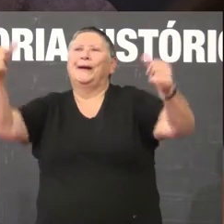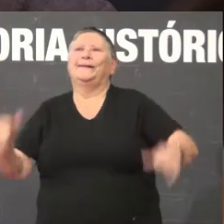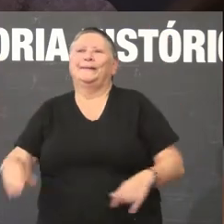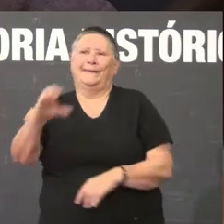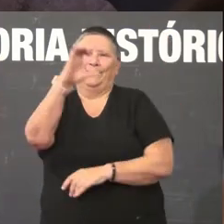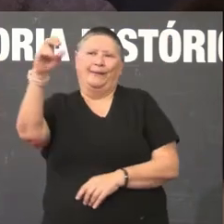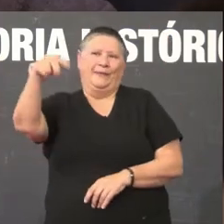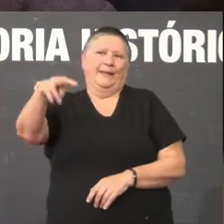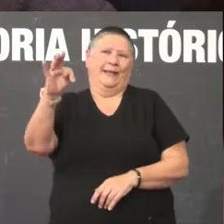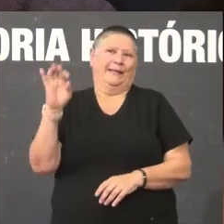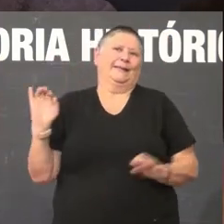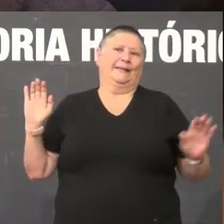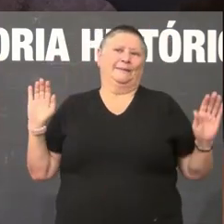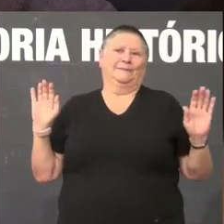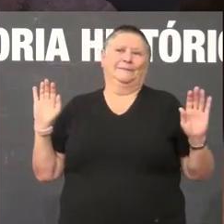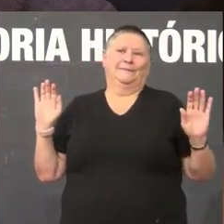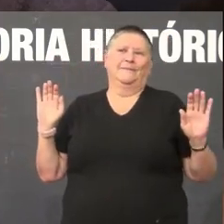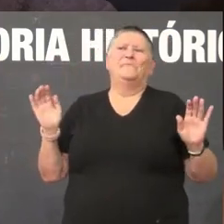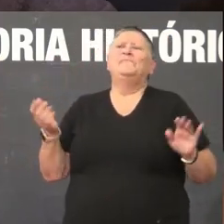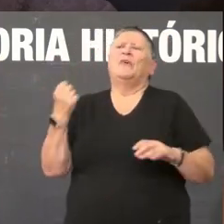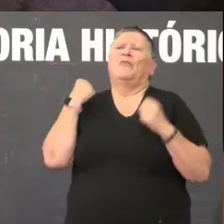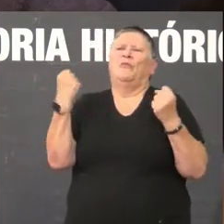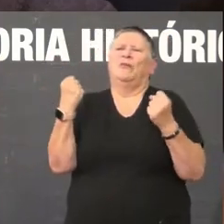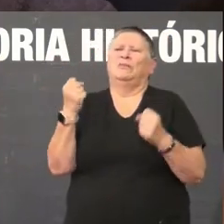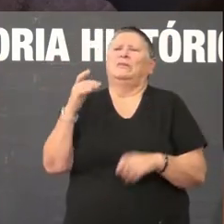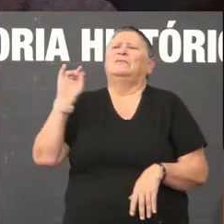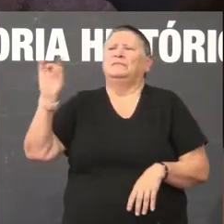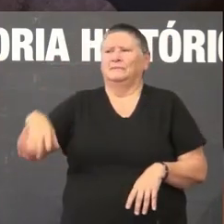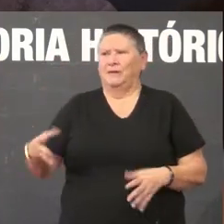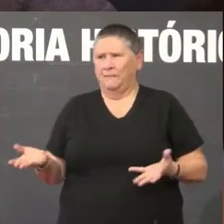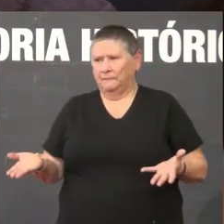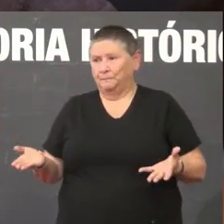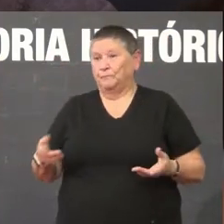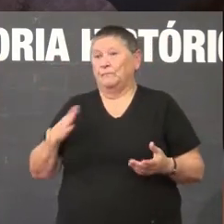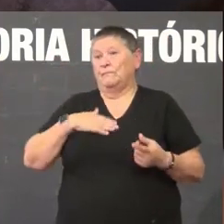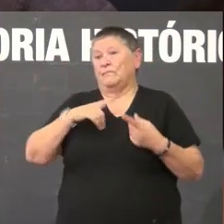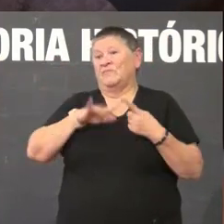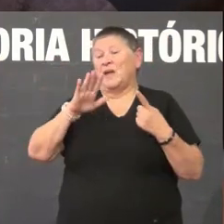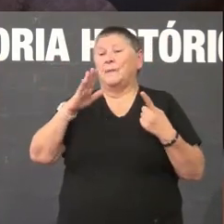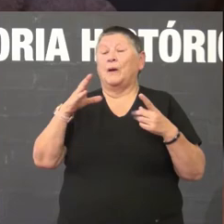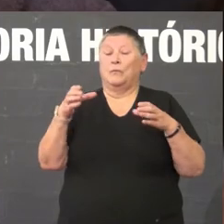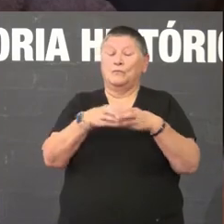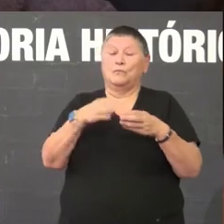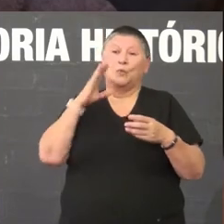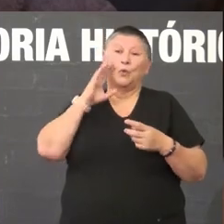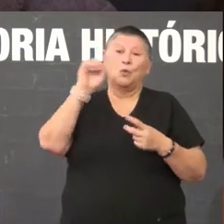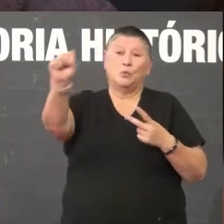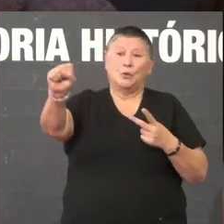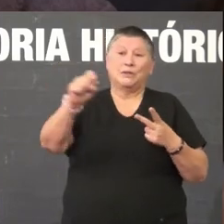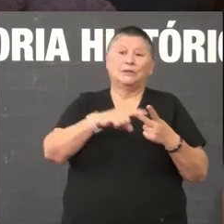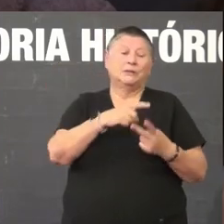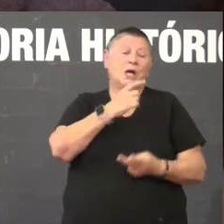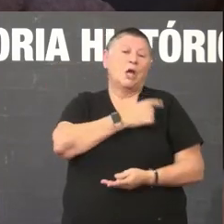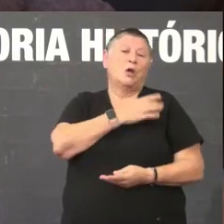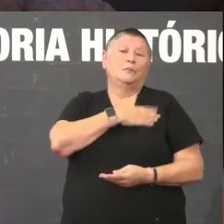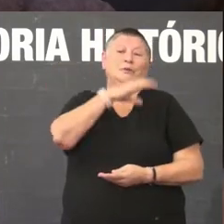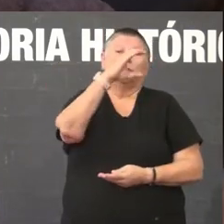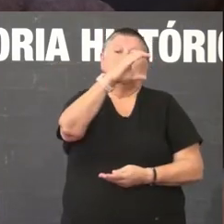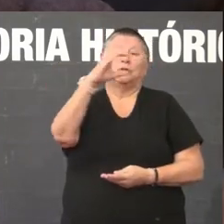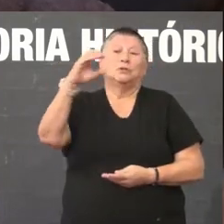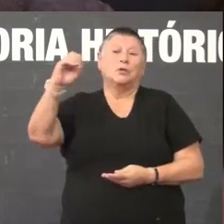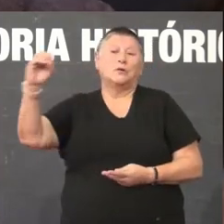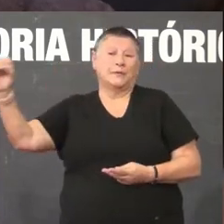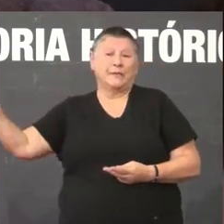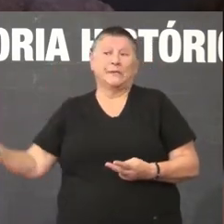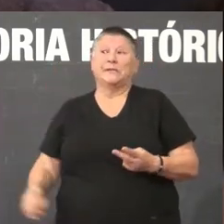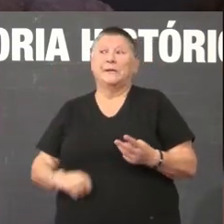certo. Quen tiña forza? Había o Partido Comunista e as Comisiones Obreras. E esos